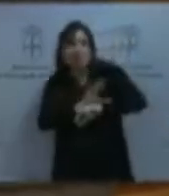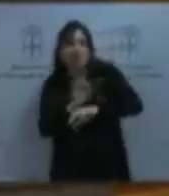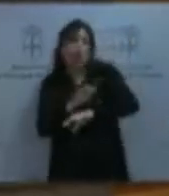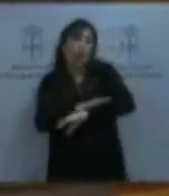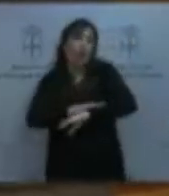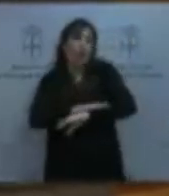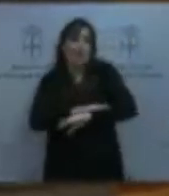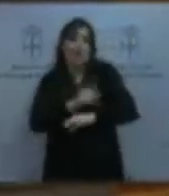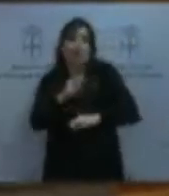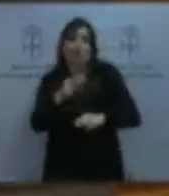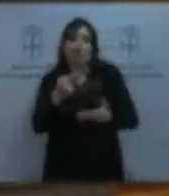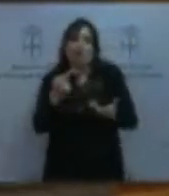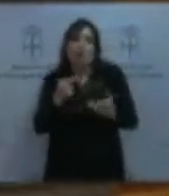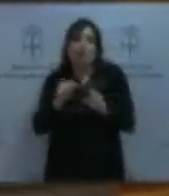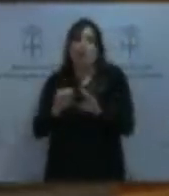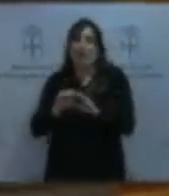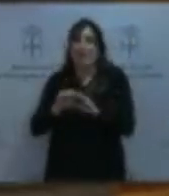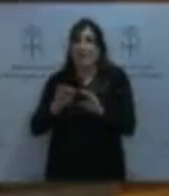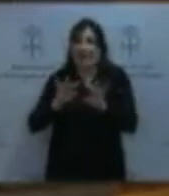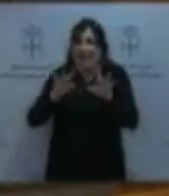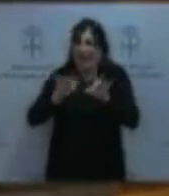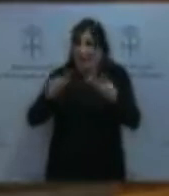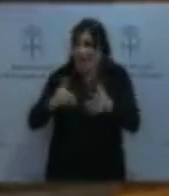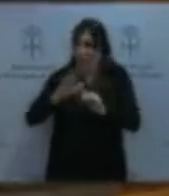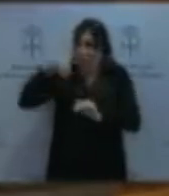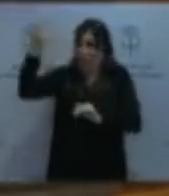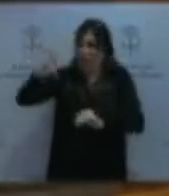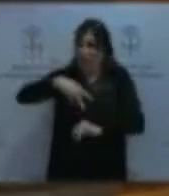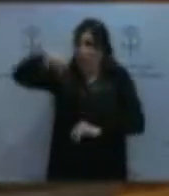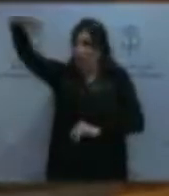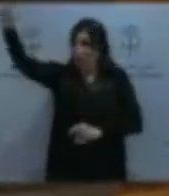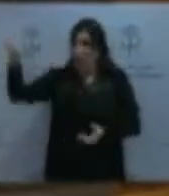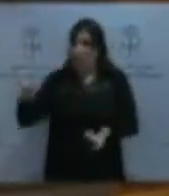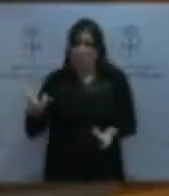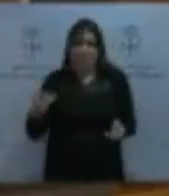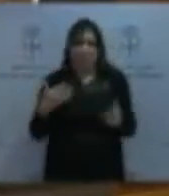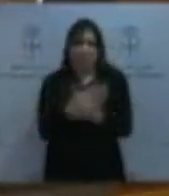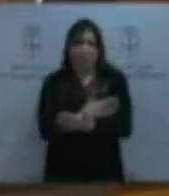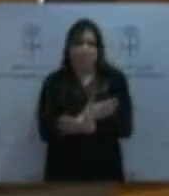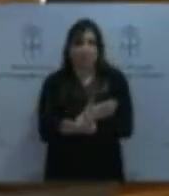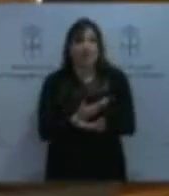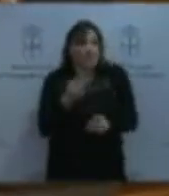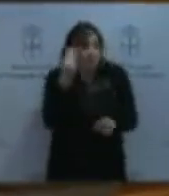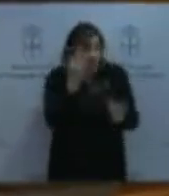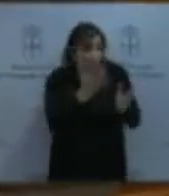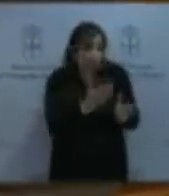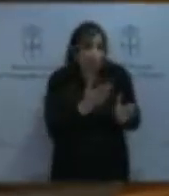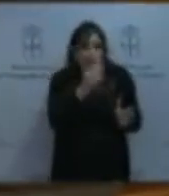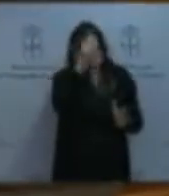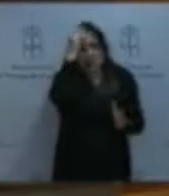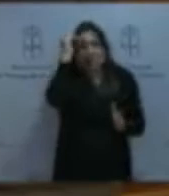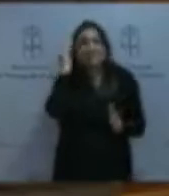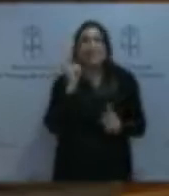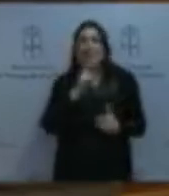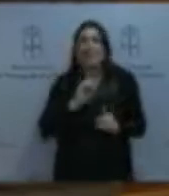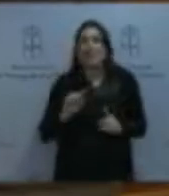de este. En todo caso, yo creo, señor Fernández, que lo más difícil no va a ser echar a Rajoy, sino echar a sus políticas. ¿Y